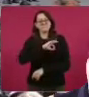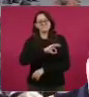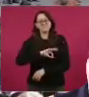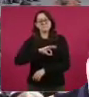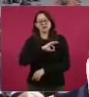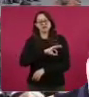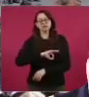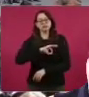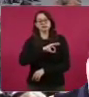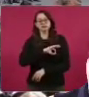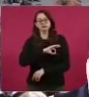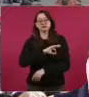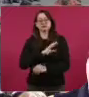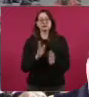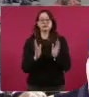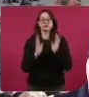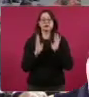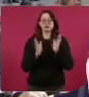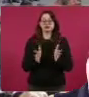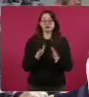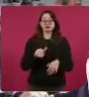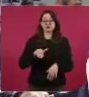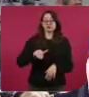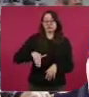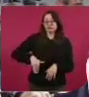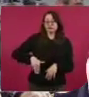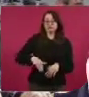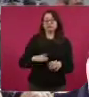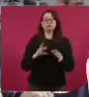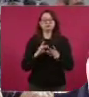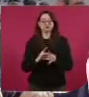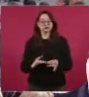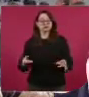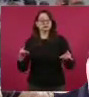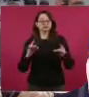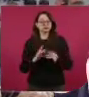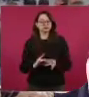porque como aquí se ha dicho y es